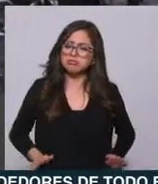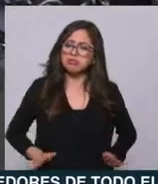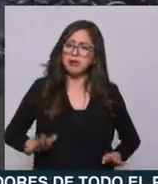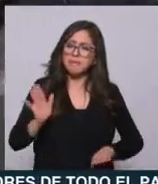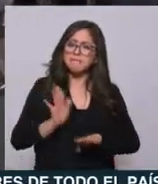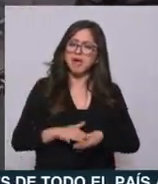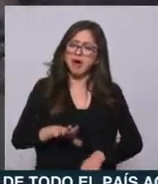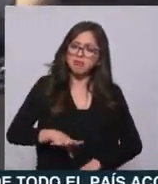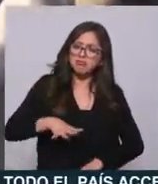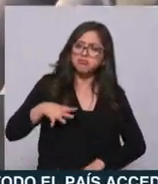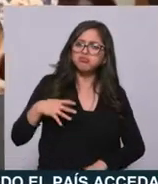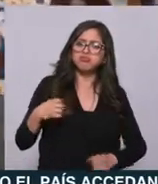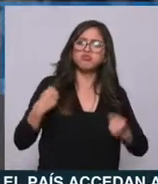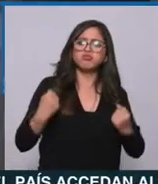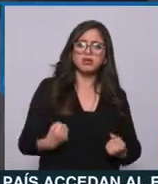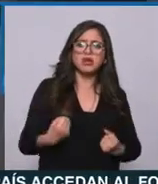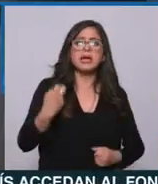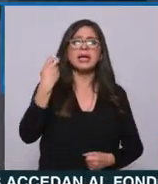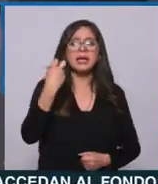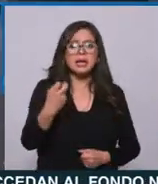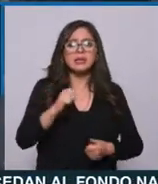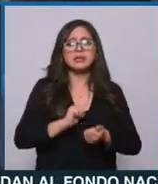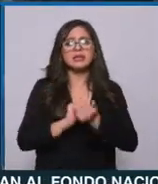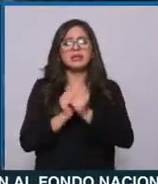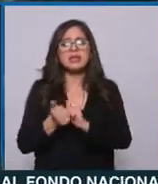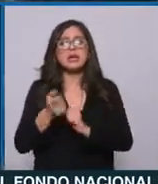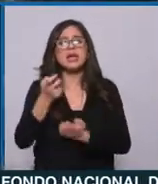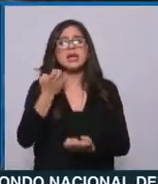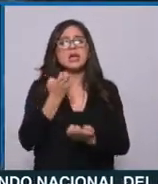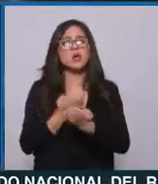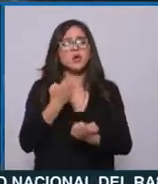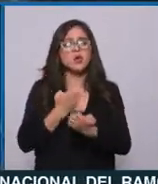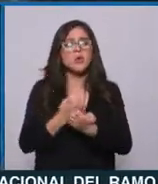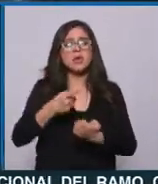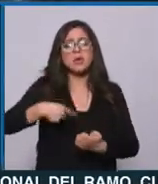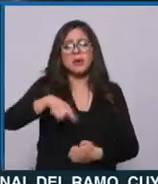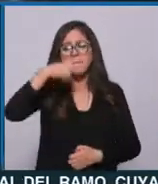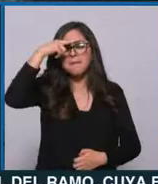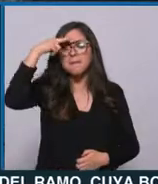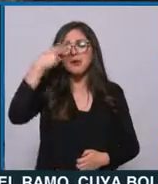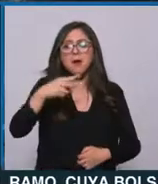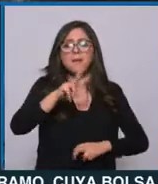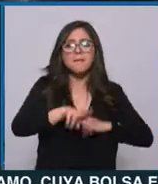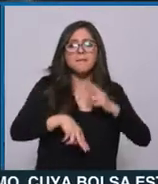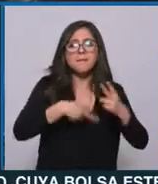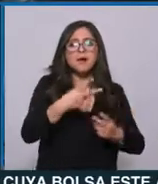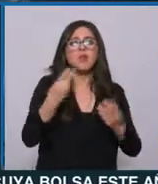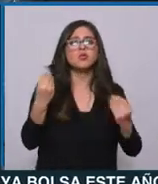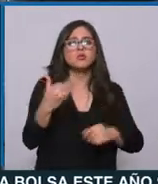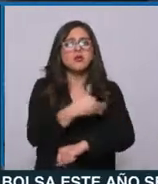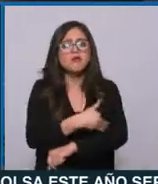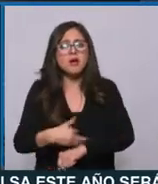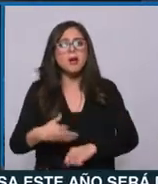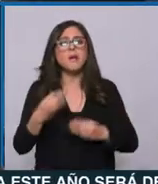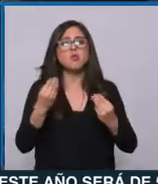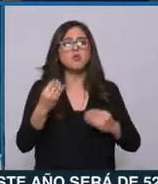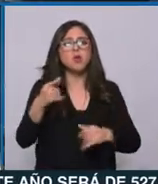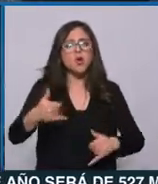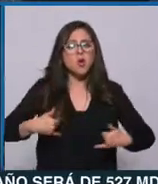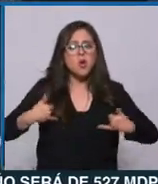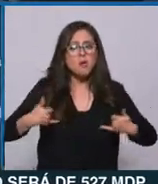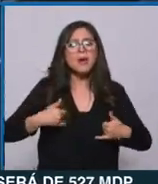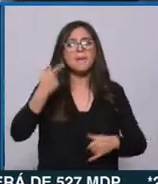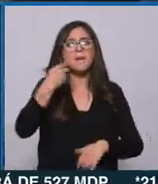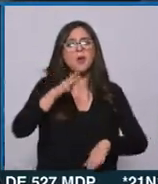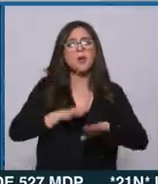es que va a reactivar la economía de México porque va mucha gente, muchas familias, muchos jóvenes, y eso es bueno. Y sobre todo de la zona de La Marquesa.